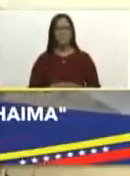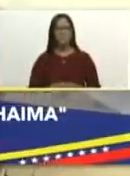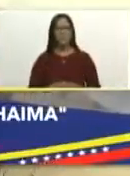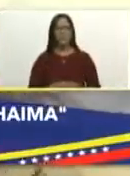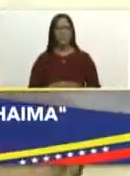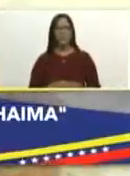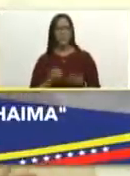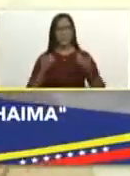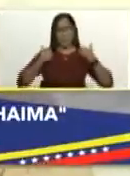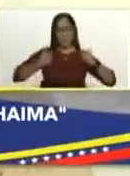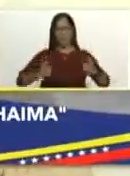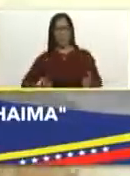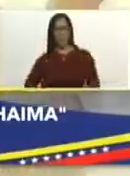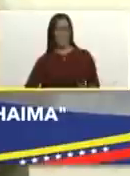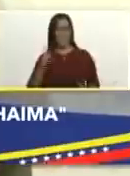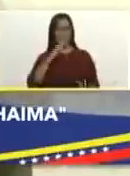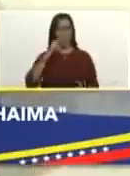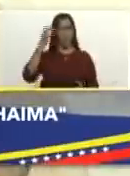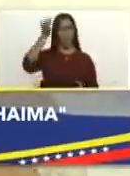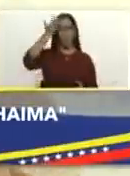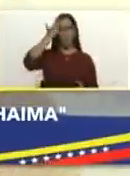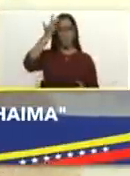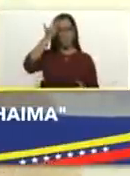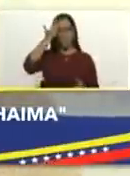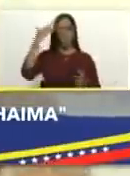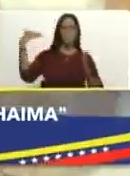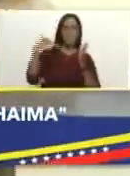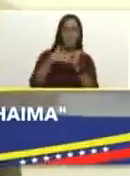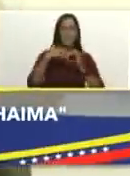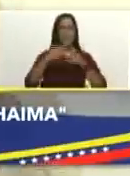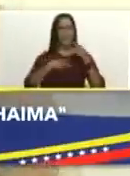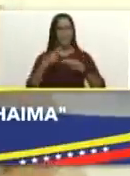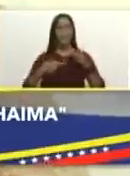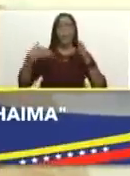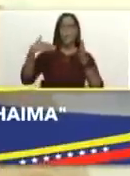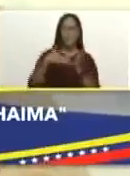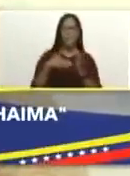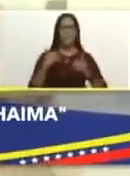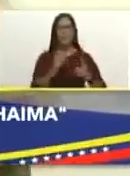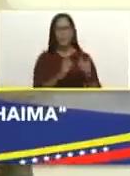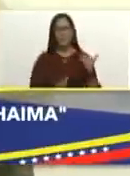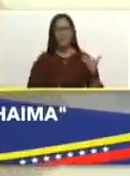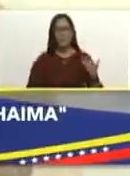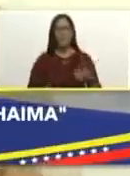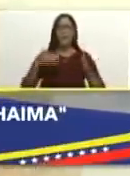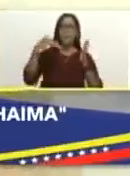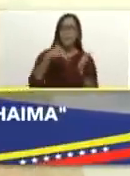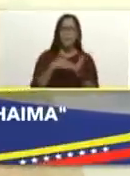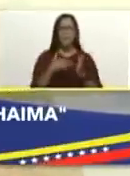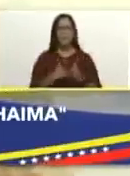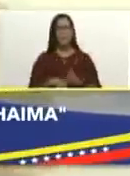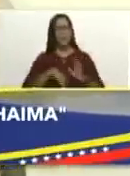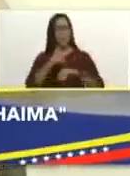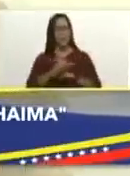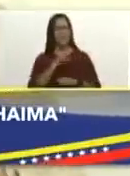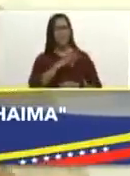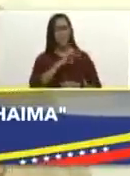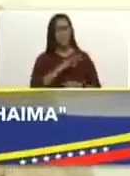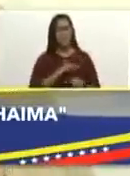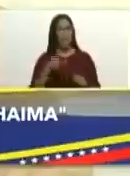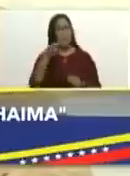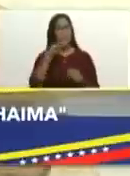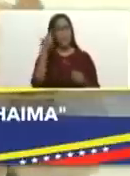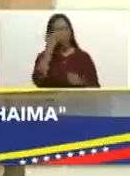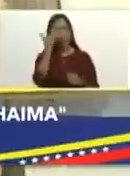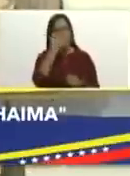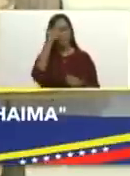visten de rojo rojito para atacar la revolución, para atacar al presidente, para atacar los planes sociales, para tratar de